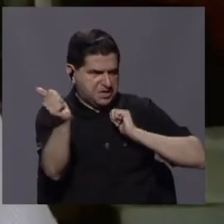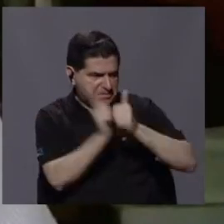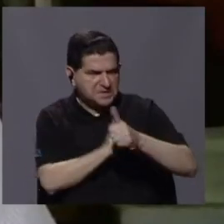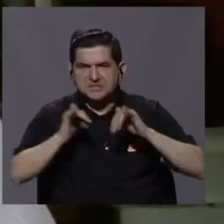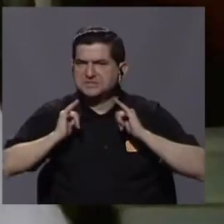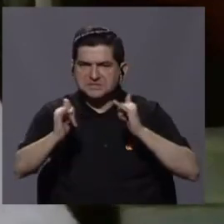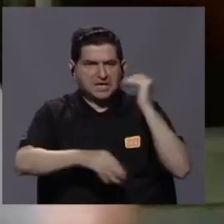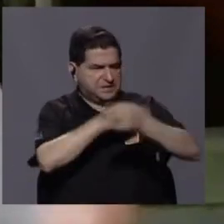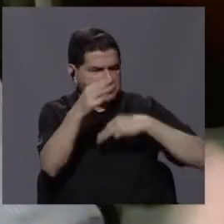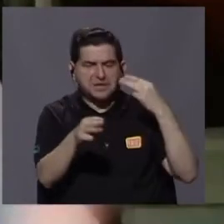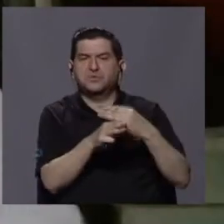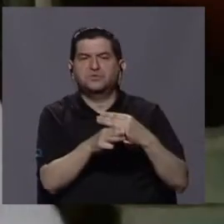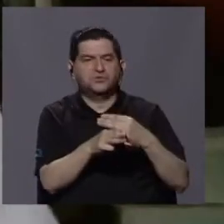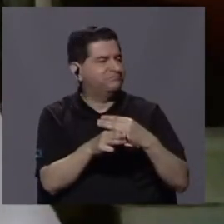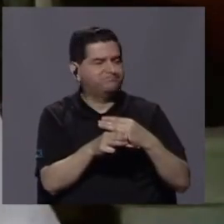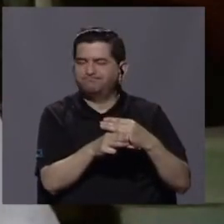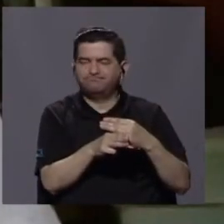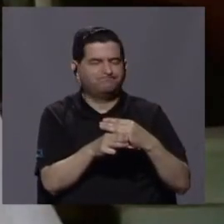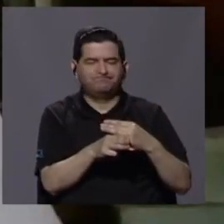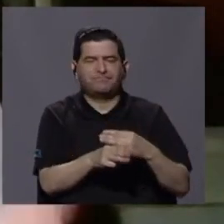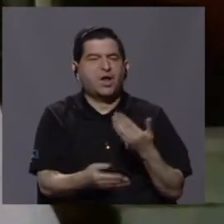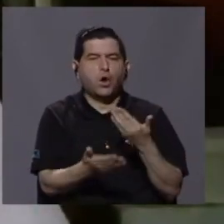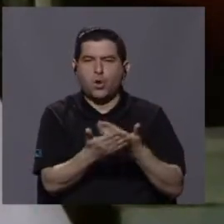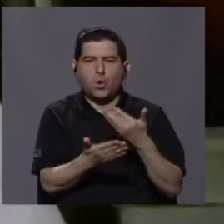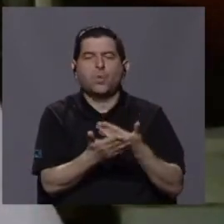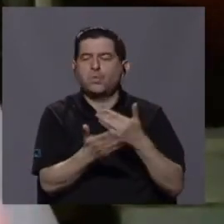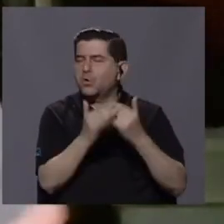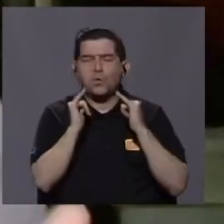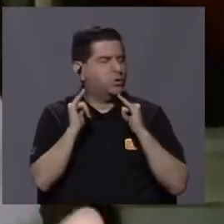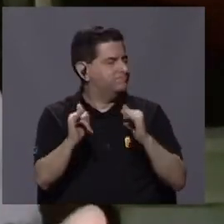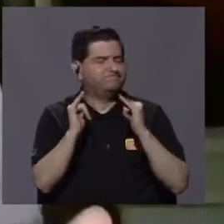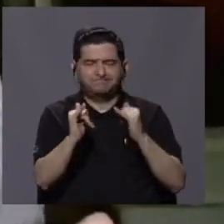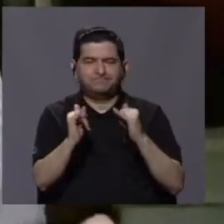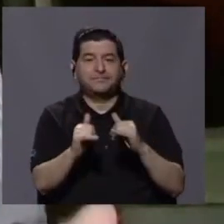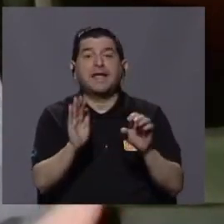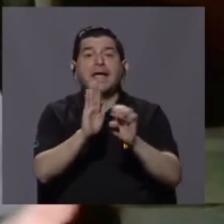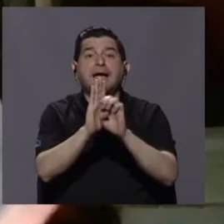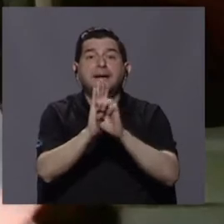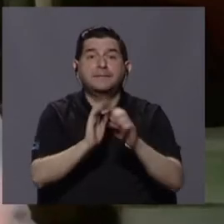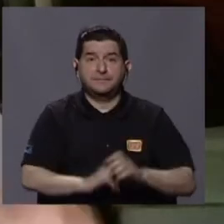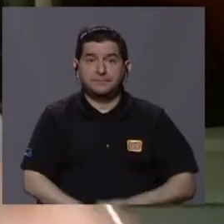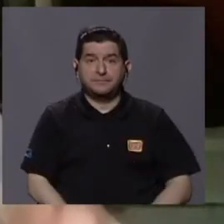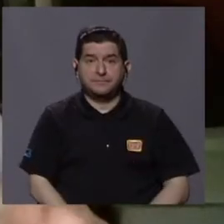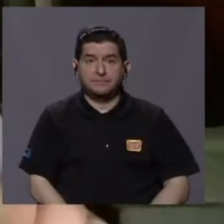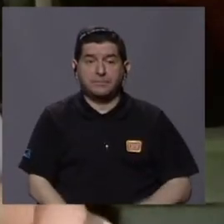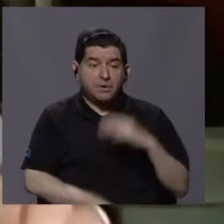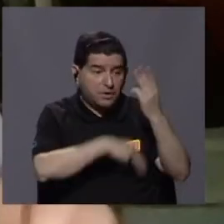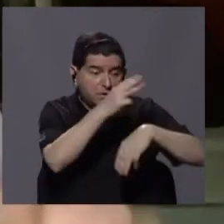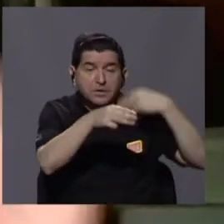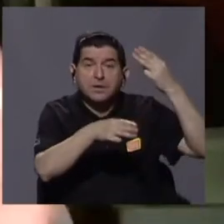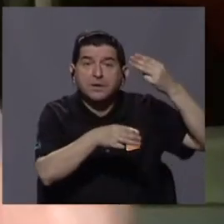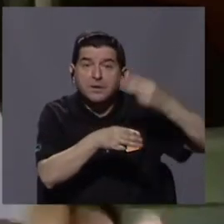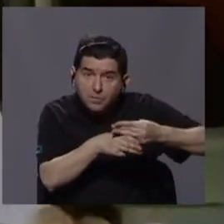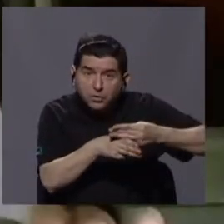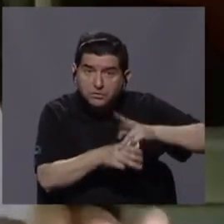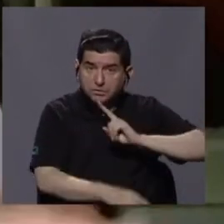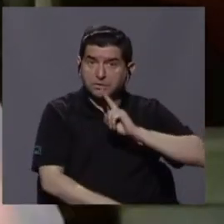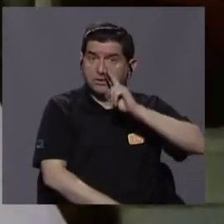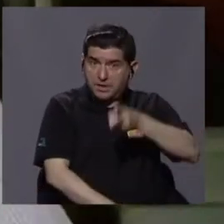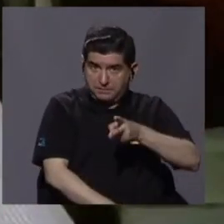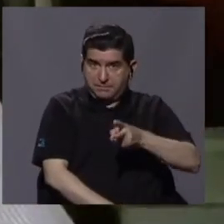desigualdad global la ha confirmado y aquí vemos nosotros por ejemplo si el mundo en realidad